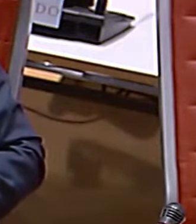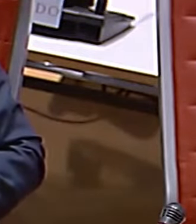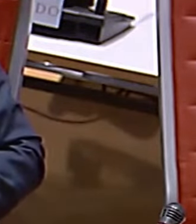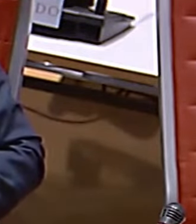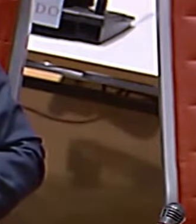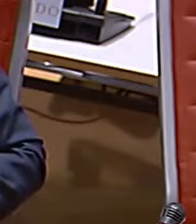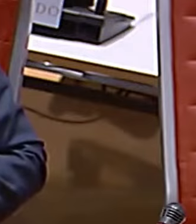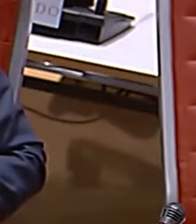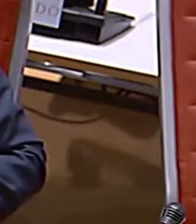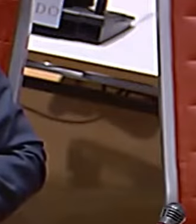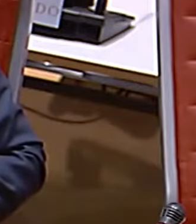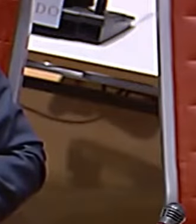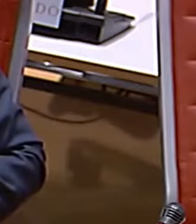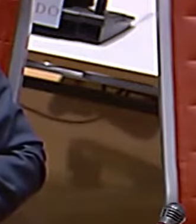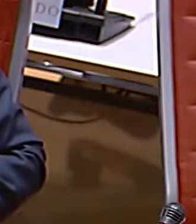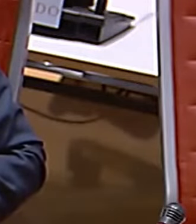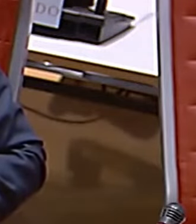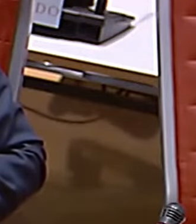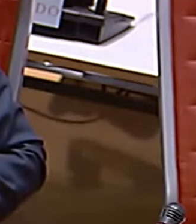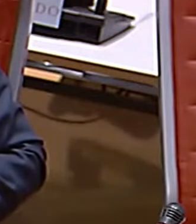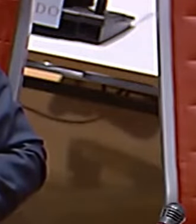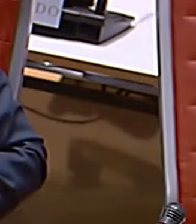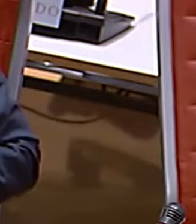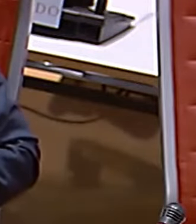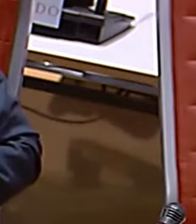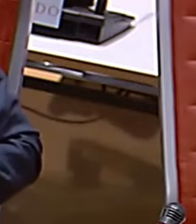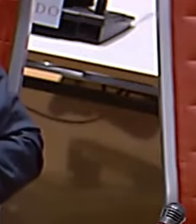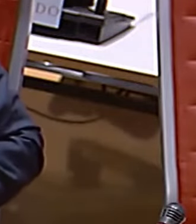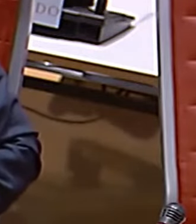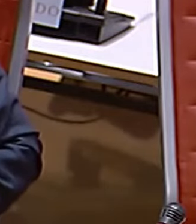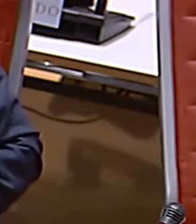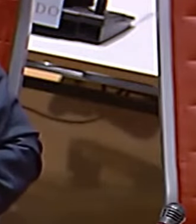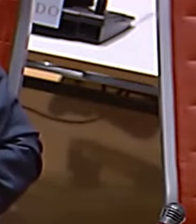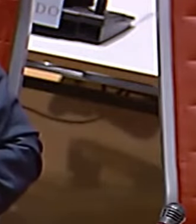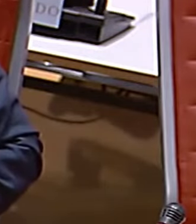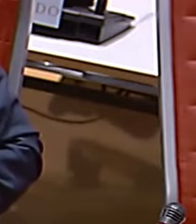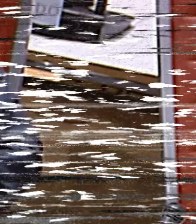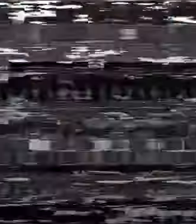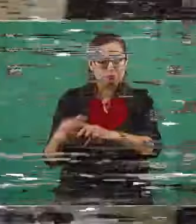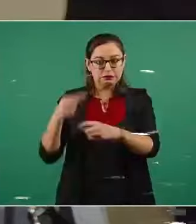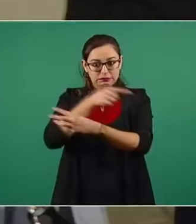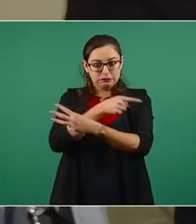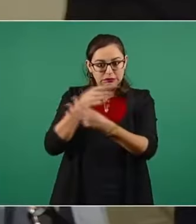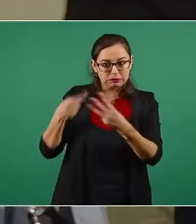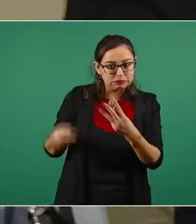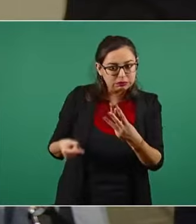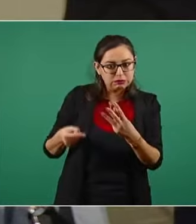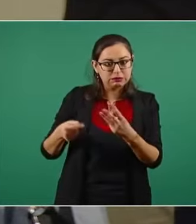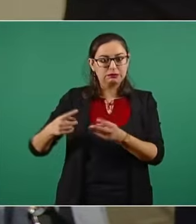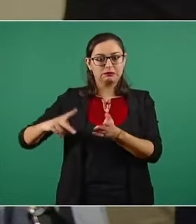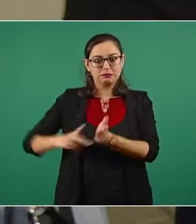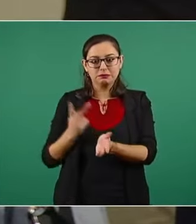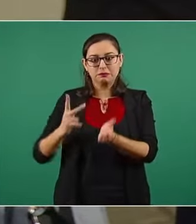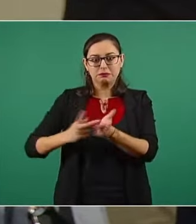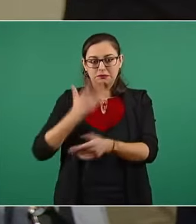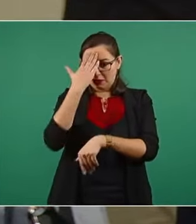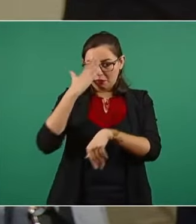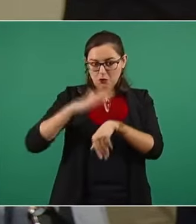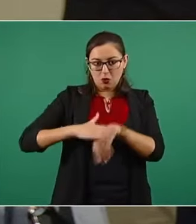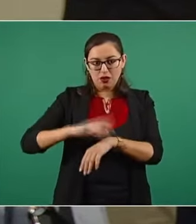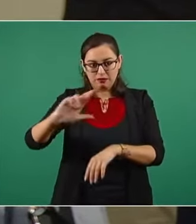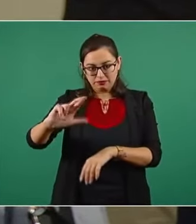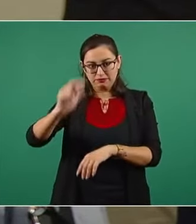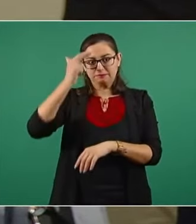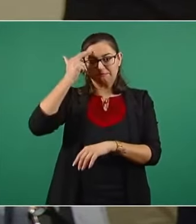México. Está claro que habla del expresidente de los Estados Unidos de México, Andrés Manuel López Obrador, cuando éste pidió en 2019